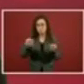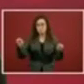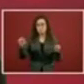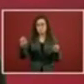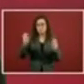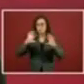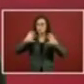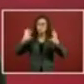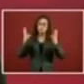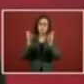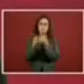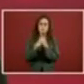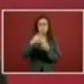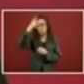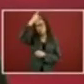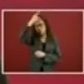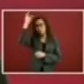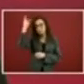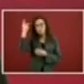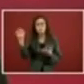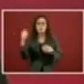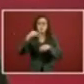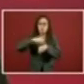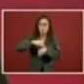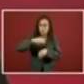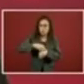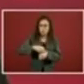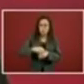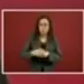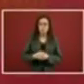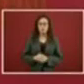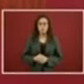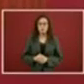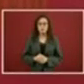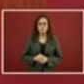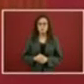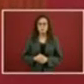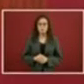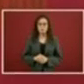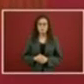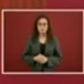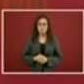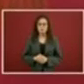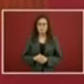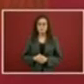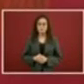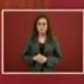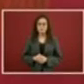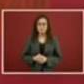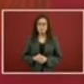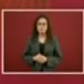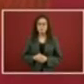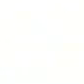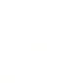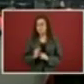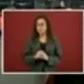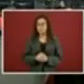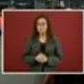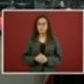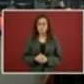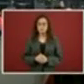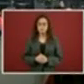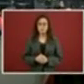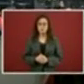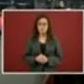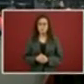recomendaciones que nos van haciendo las autoridades, y en este caso, por supuesto, intentar aprovechar todas las herramientas tecnológicas que tenemos, pero finalmente la actividad continúa,